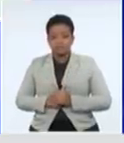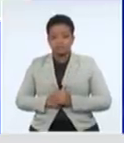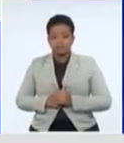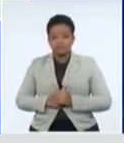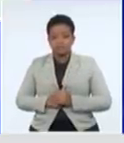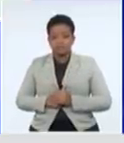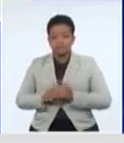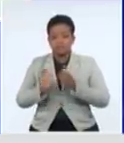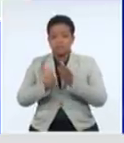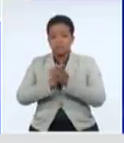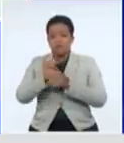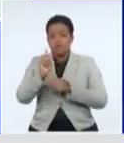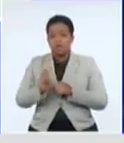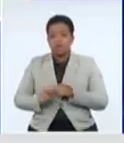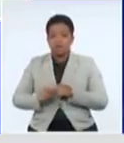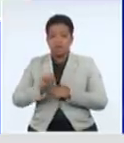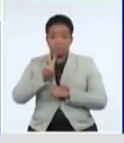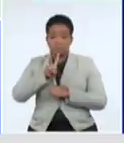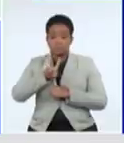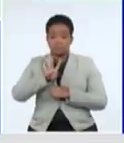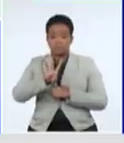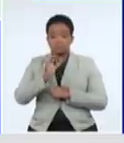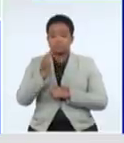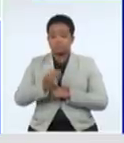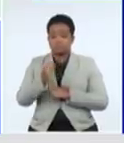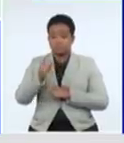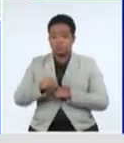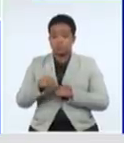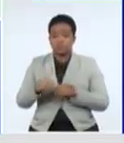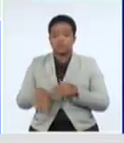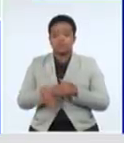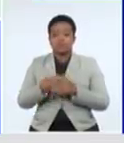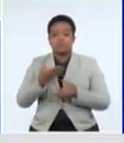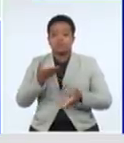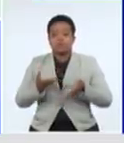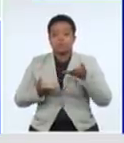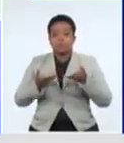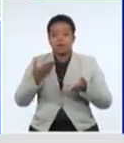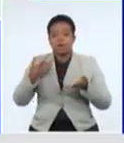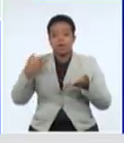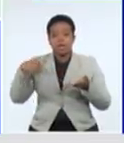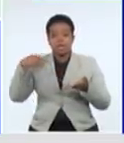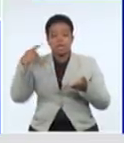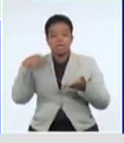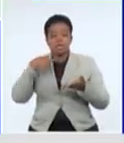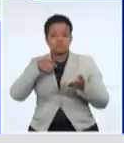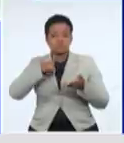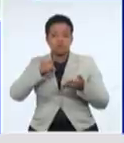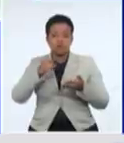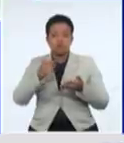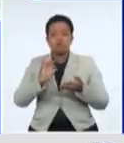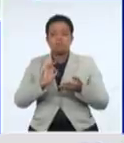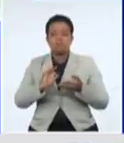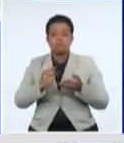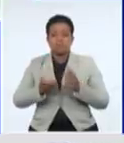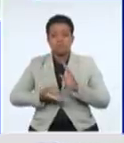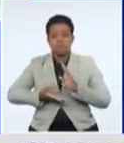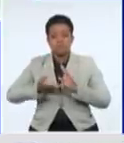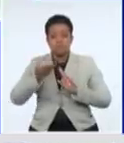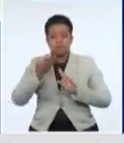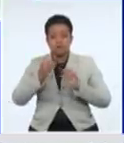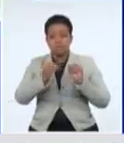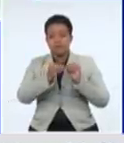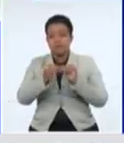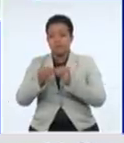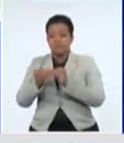Mayabeque, 25 casos autóctonos en esta jornada, 19 casos más en relación con la precedente y con una transmisión en